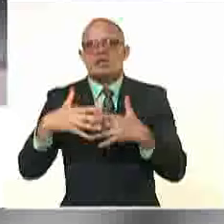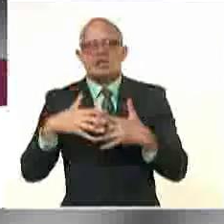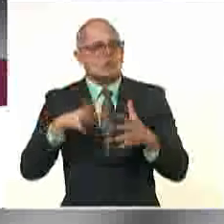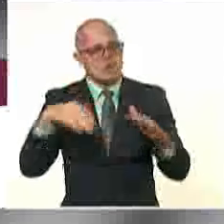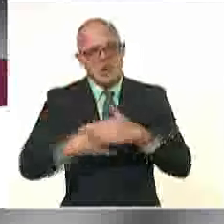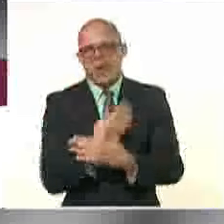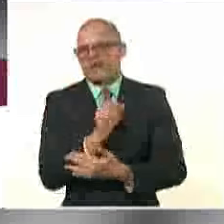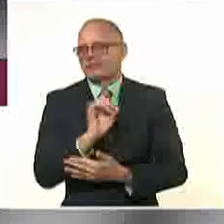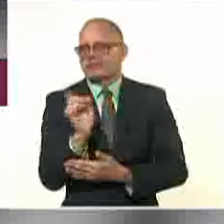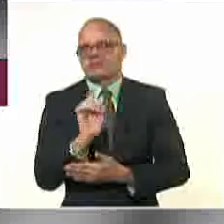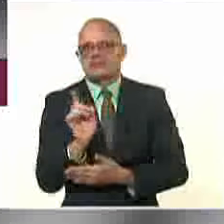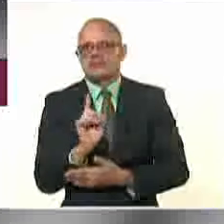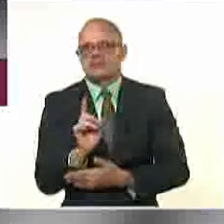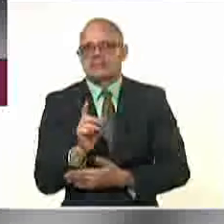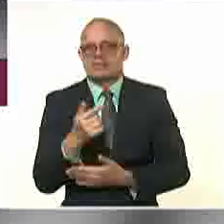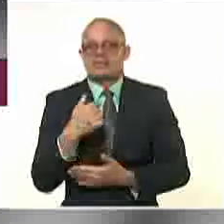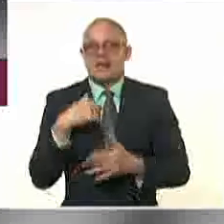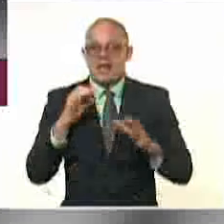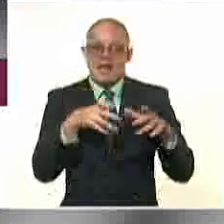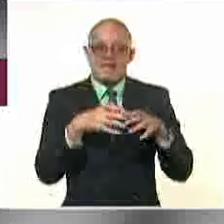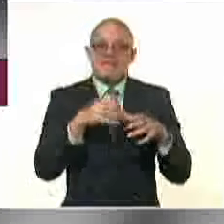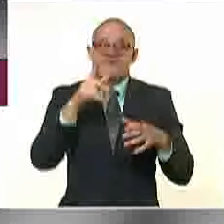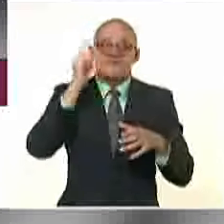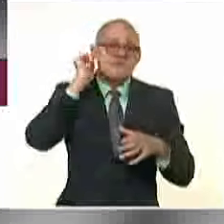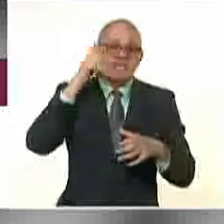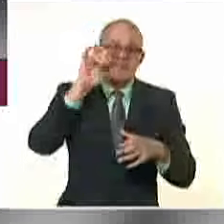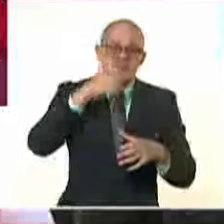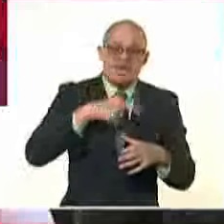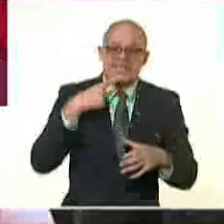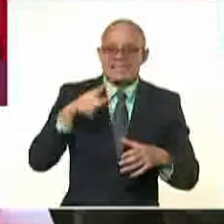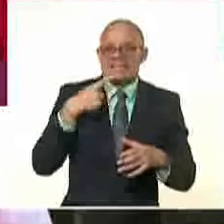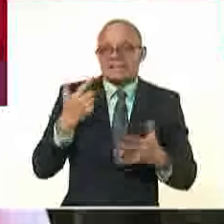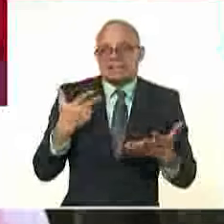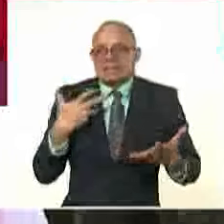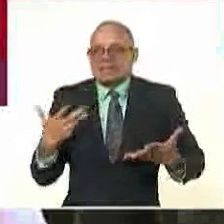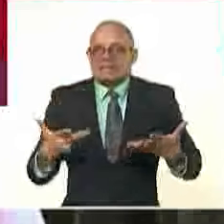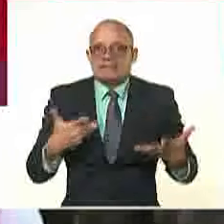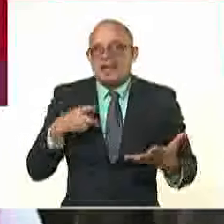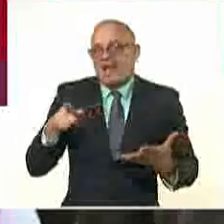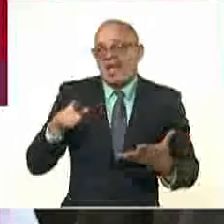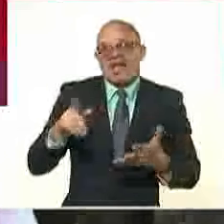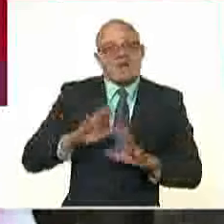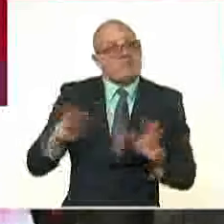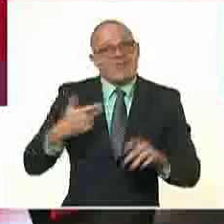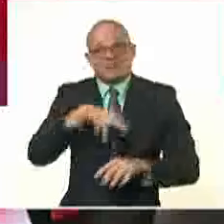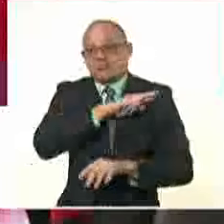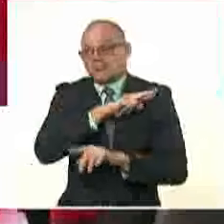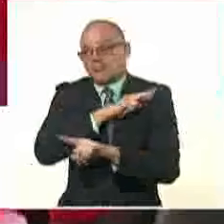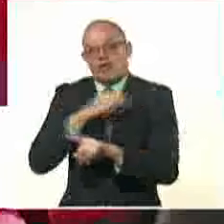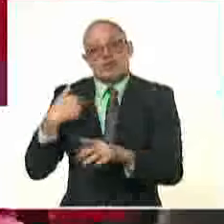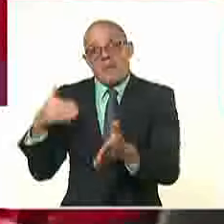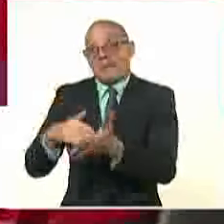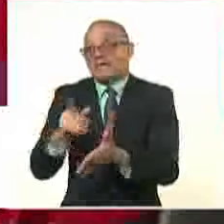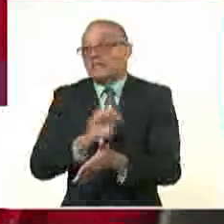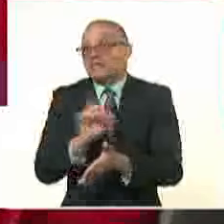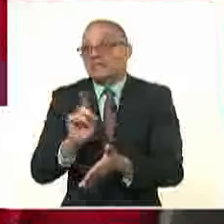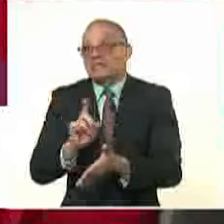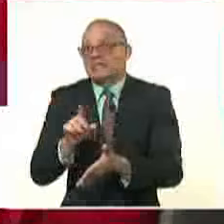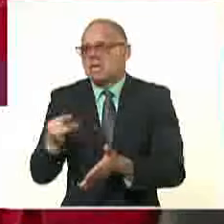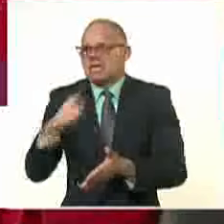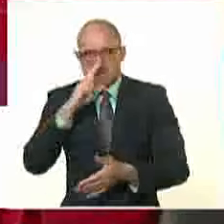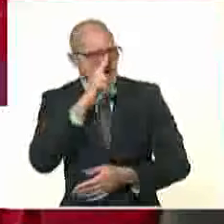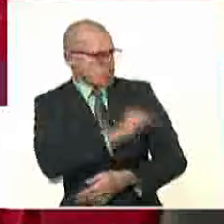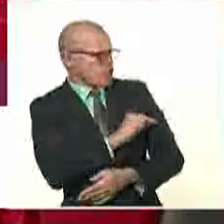que correspondía exclusivamente a Estados Unidos, país coanfitrión. No estaba claro por qué se le denegó la